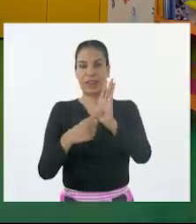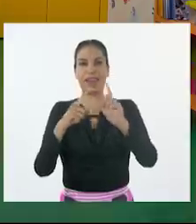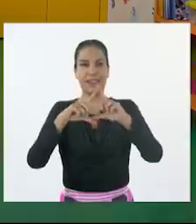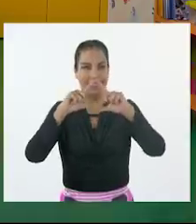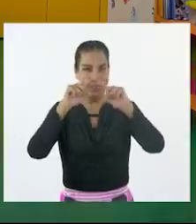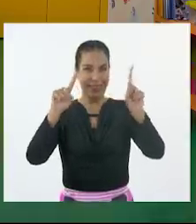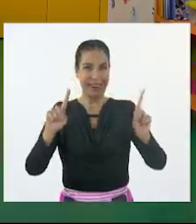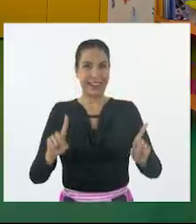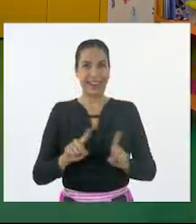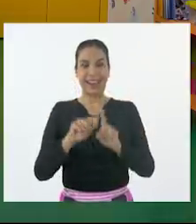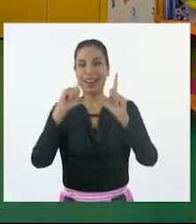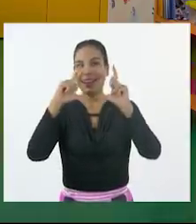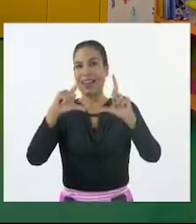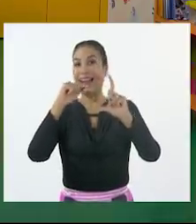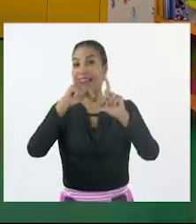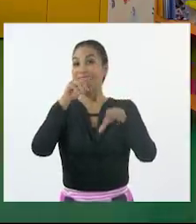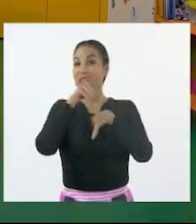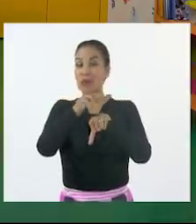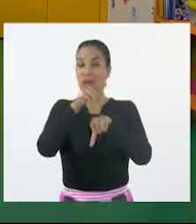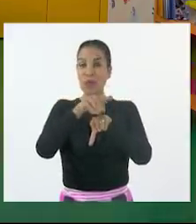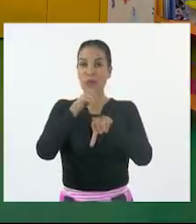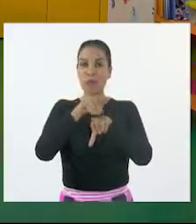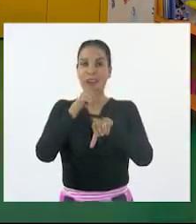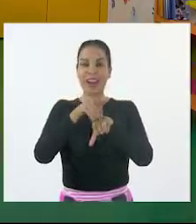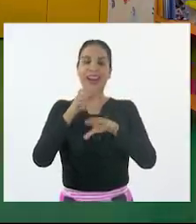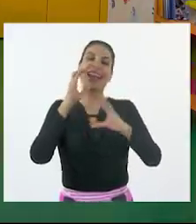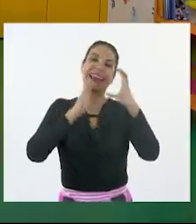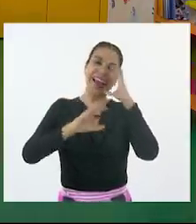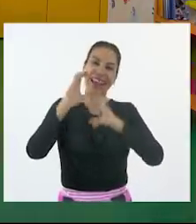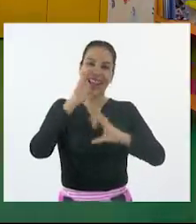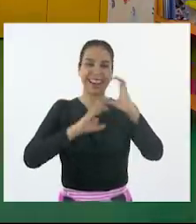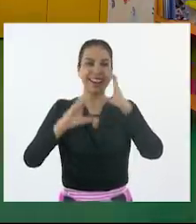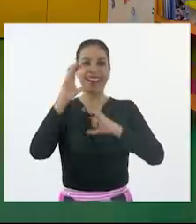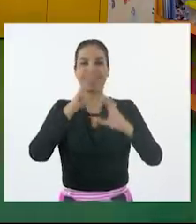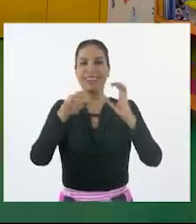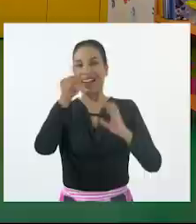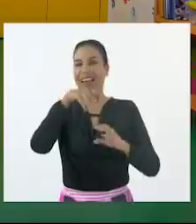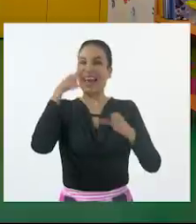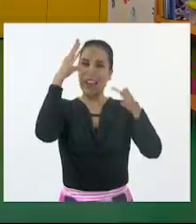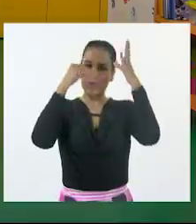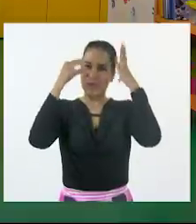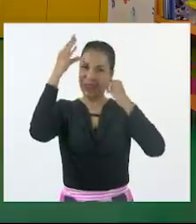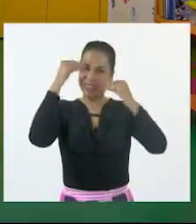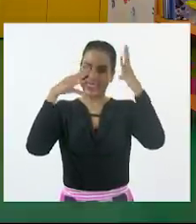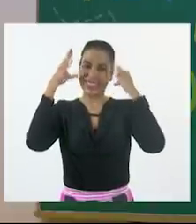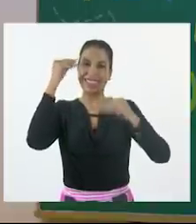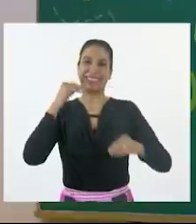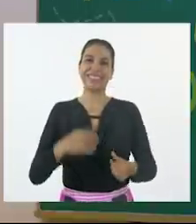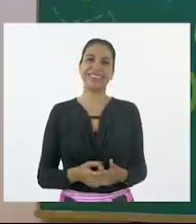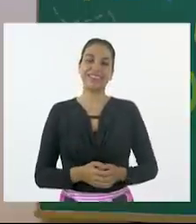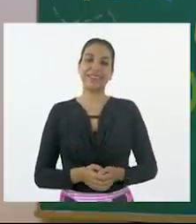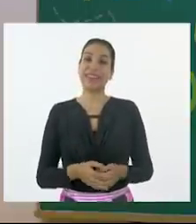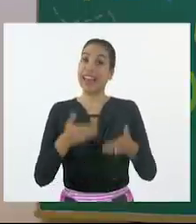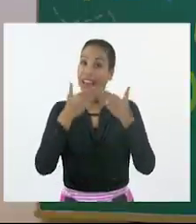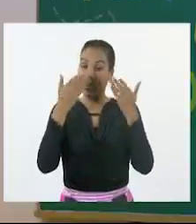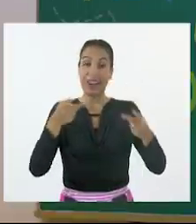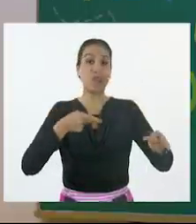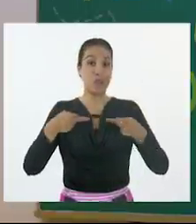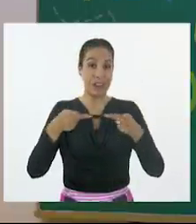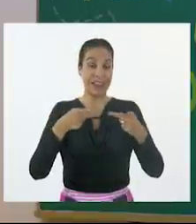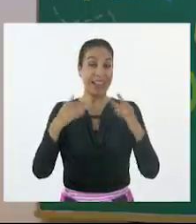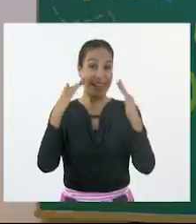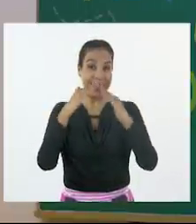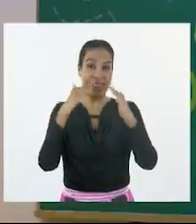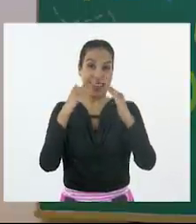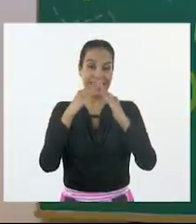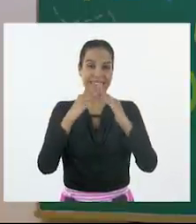tarjetas que tienen los números y cantaremos una canción para que se los aprendan. Así que prepárense ahí en